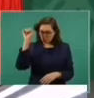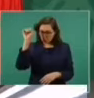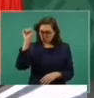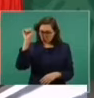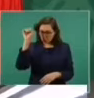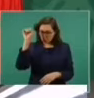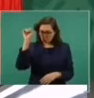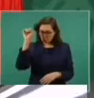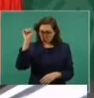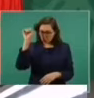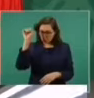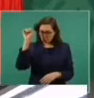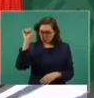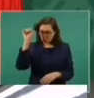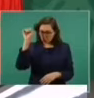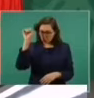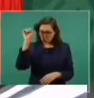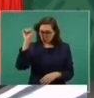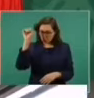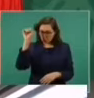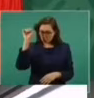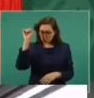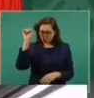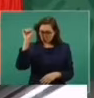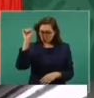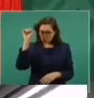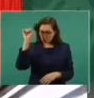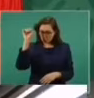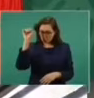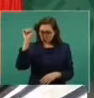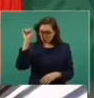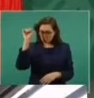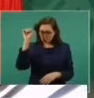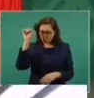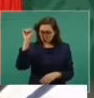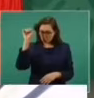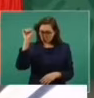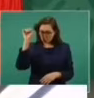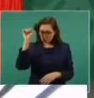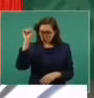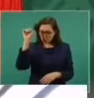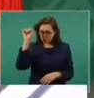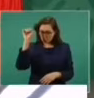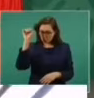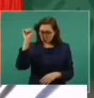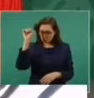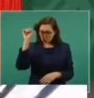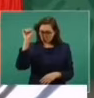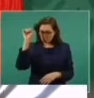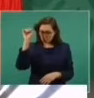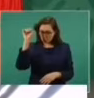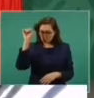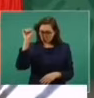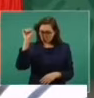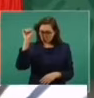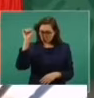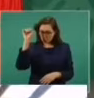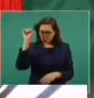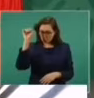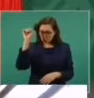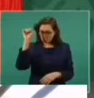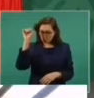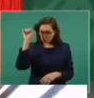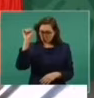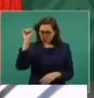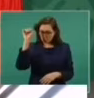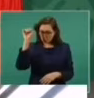hacer historia del cómo se llegó a este tema de la cooperativa de Mexicana. O sea,